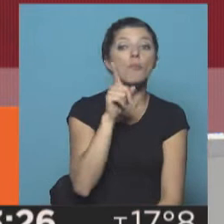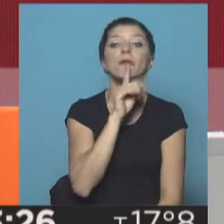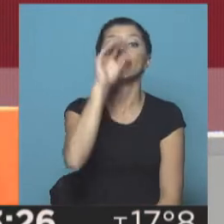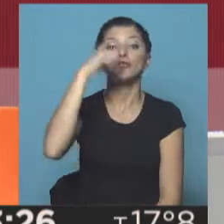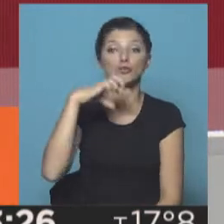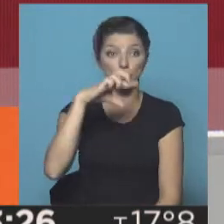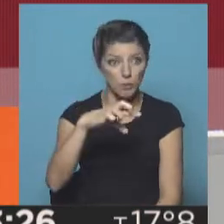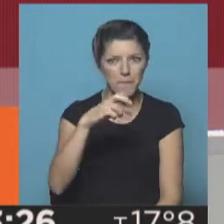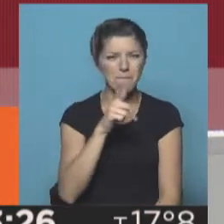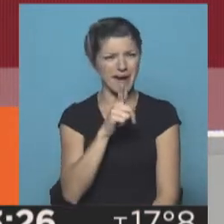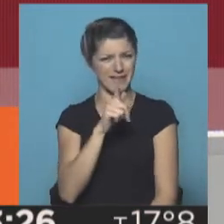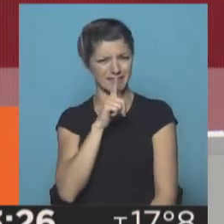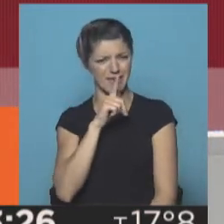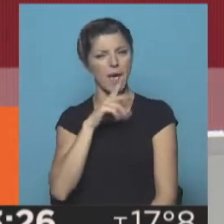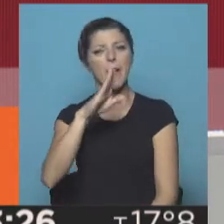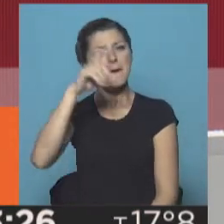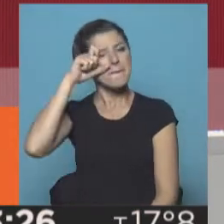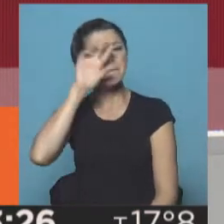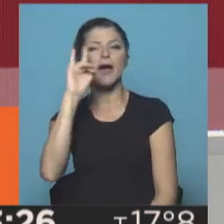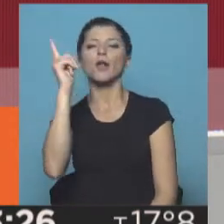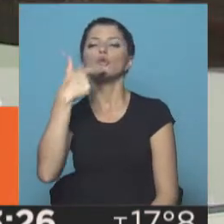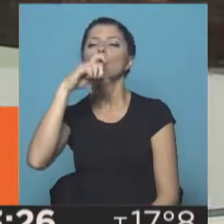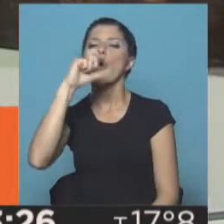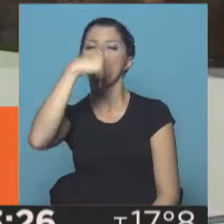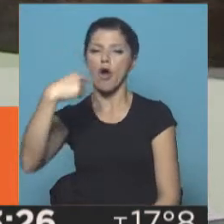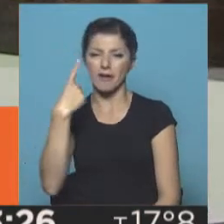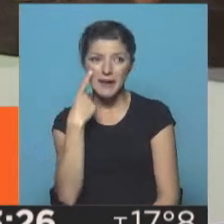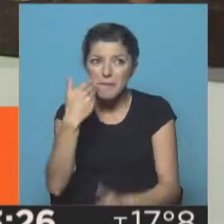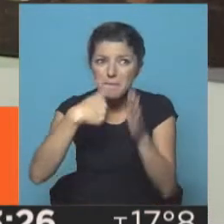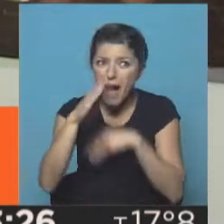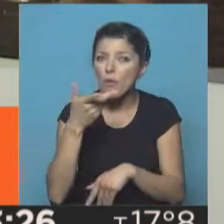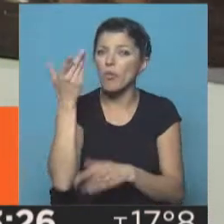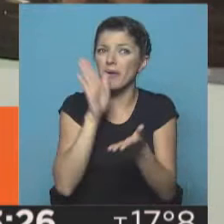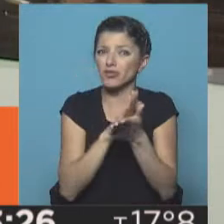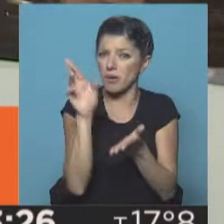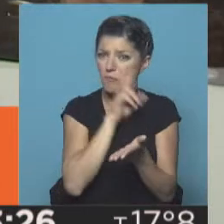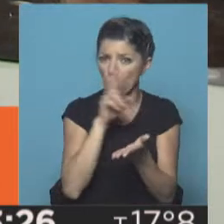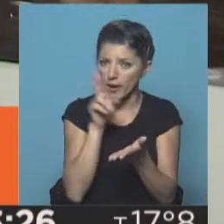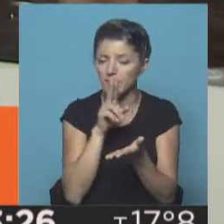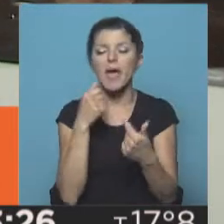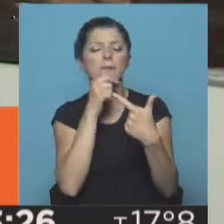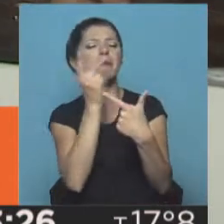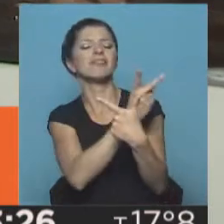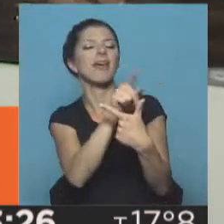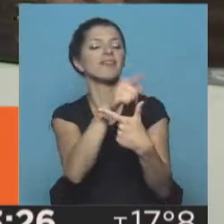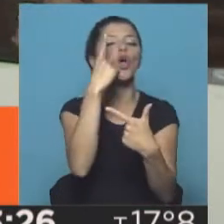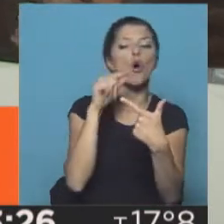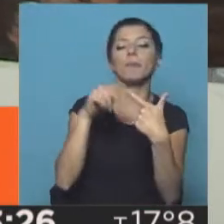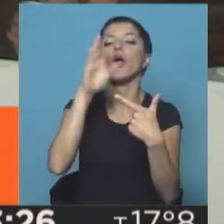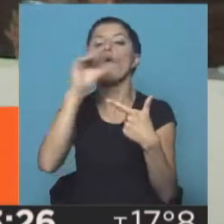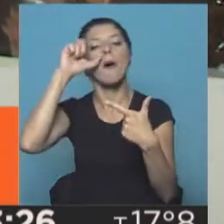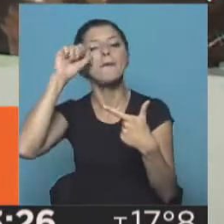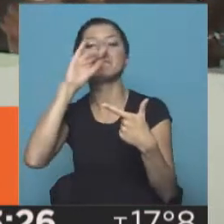Berlusconi, y sobre todo cuando habla de las mujeres. Y a mí me parece que el problema no es Donald Trump ni es Silvio Berlusconi, sino es ese público que